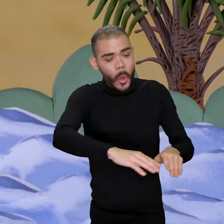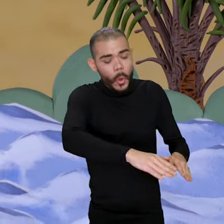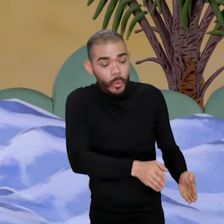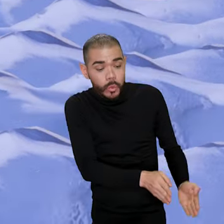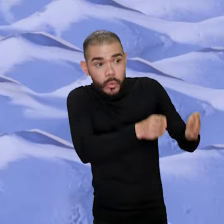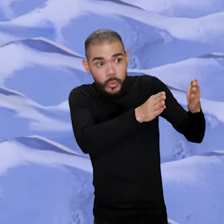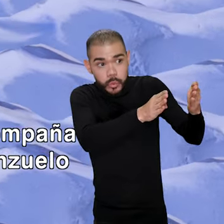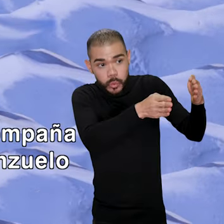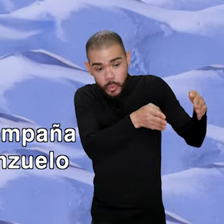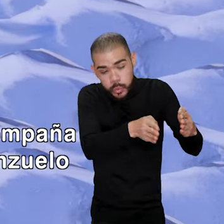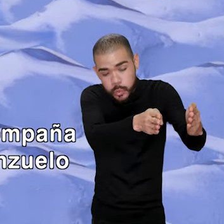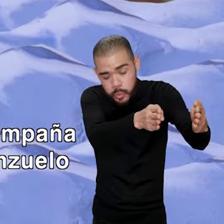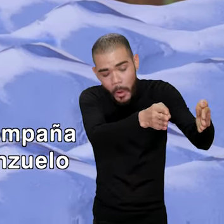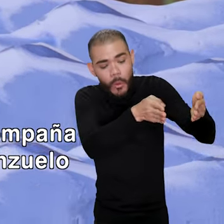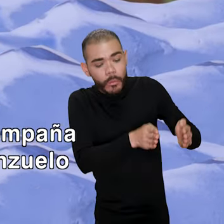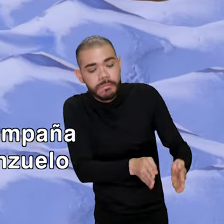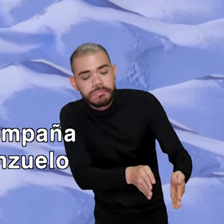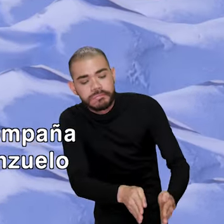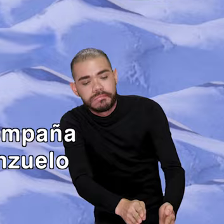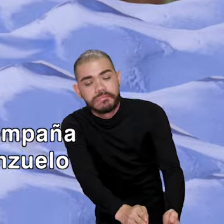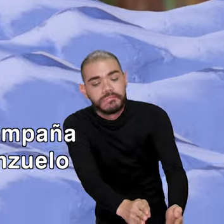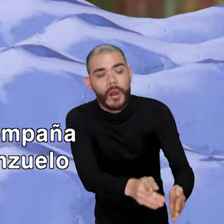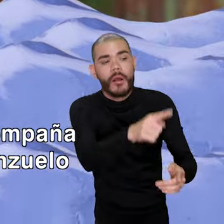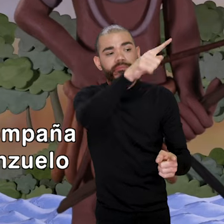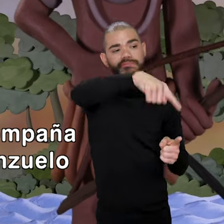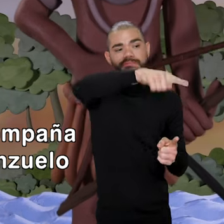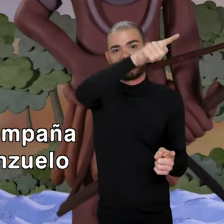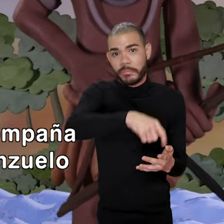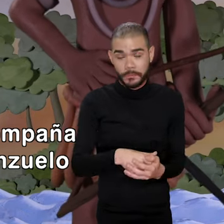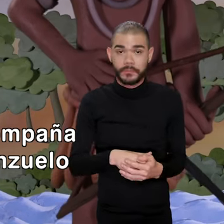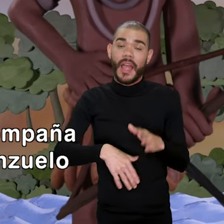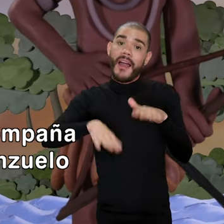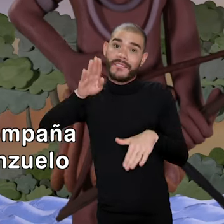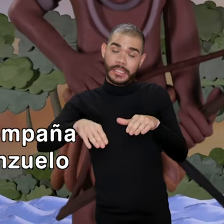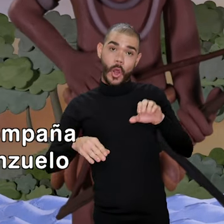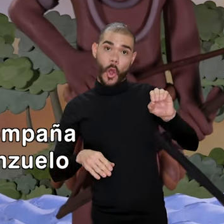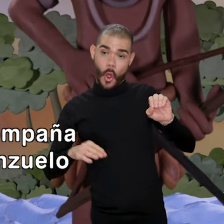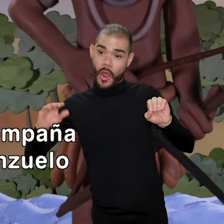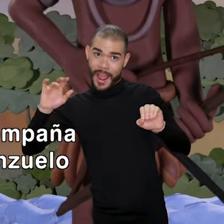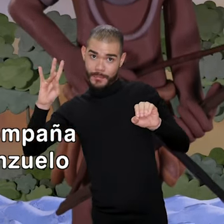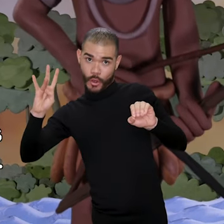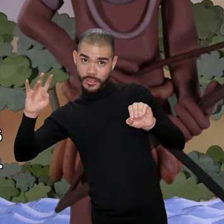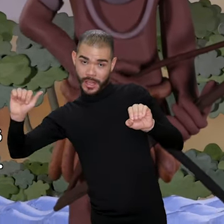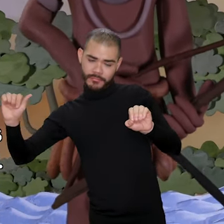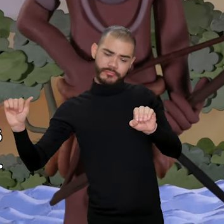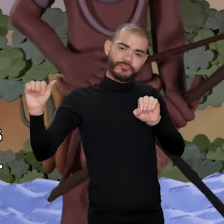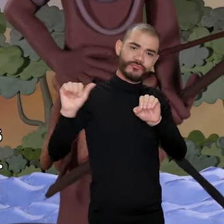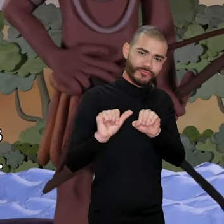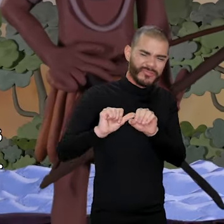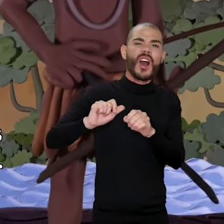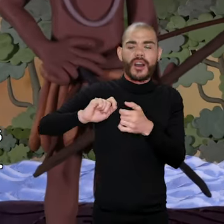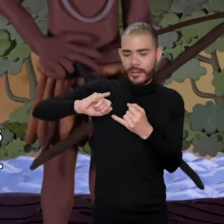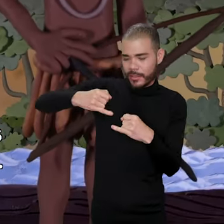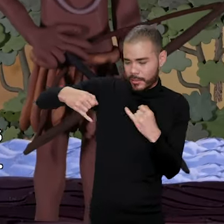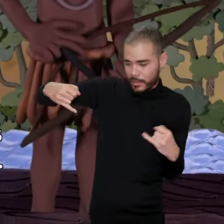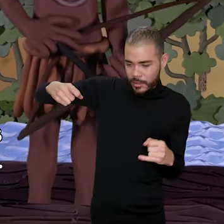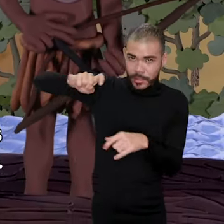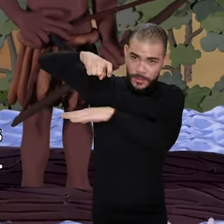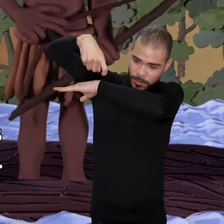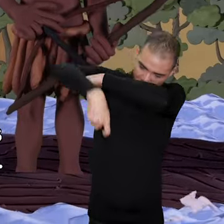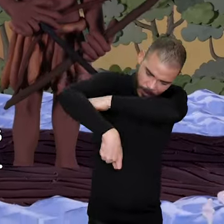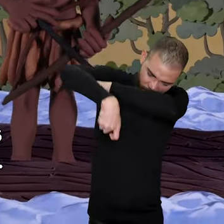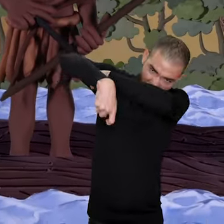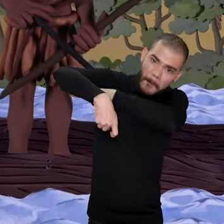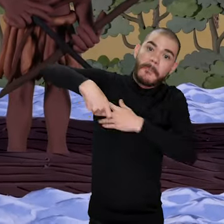cerca en ocasiones su esposa lo acompaña con una cuerda o guaral con anzuelo para capturar a los peces que nadan